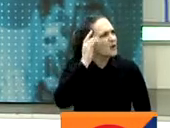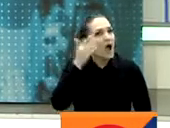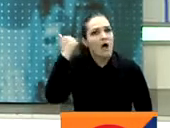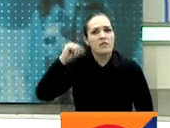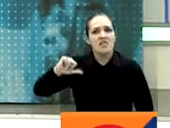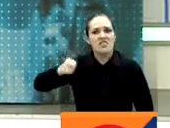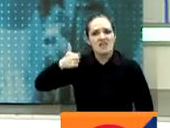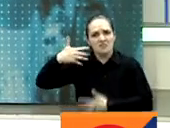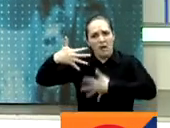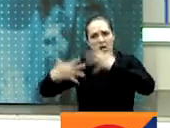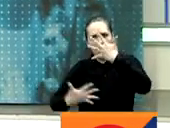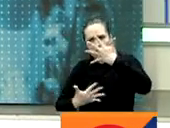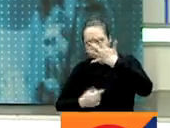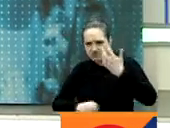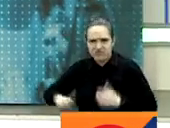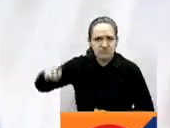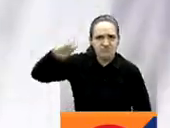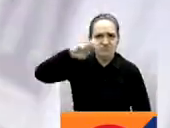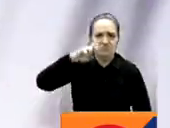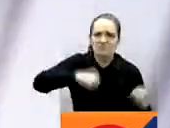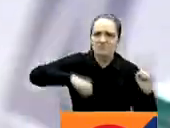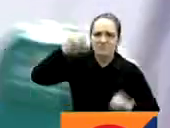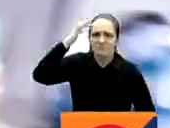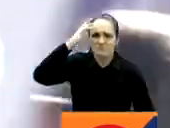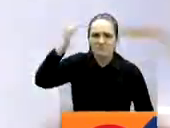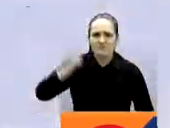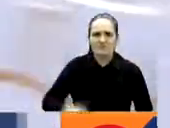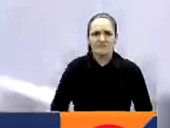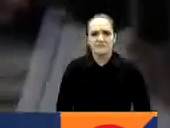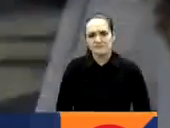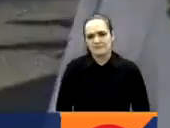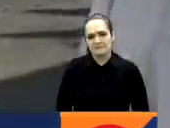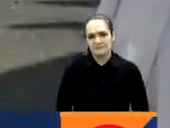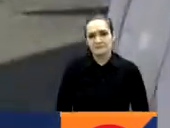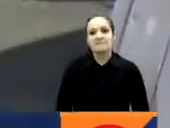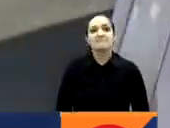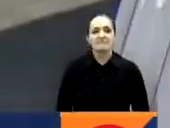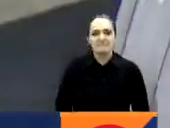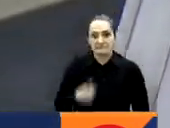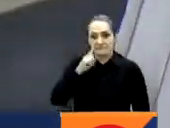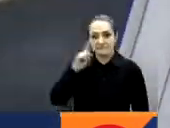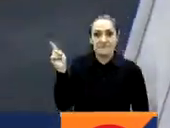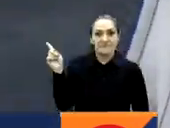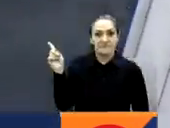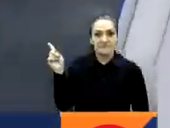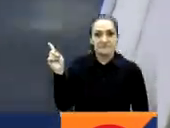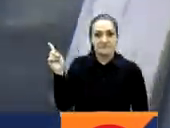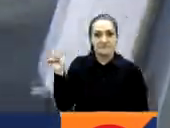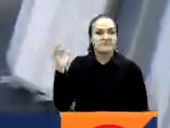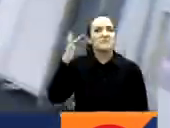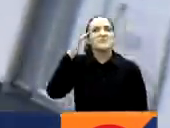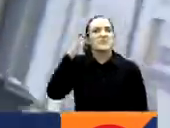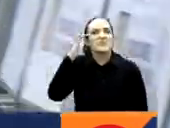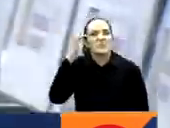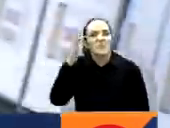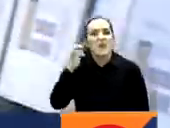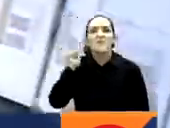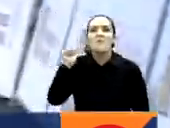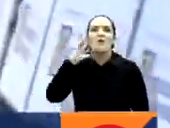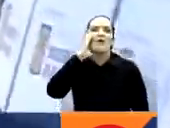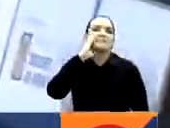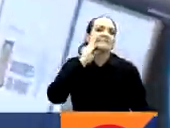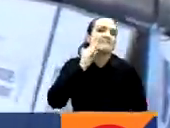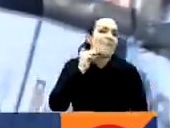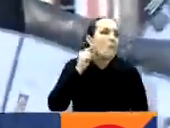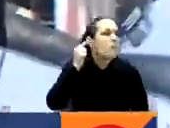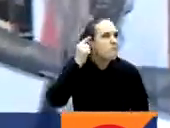qué ganó el nacido en Boyacá. La clave para ganar llegó dentro de un gran paquete que trae la experiencia. Yo